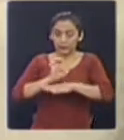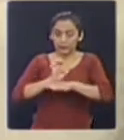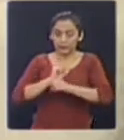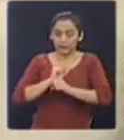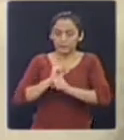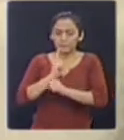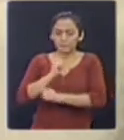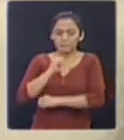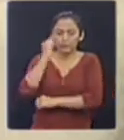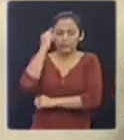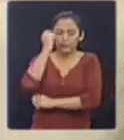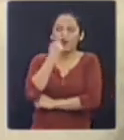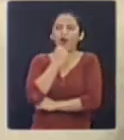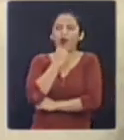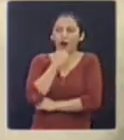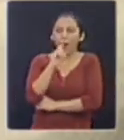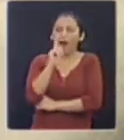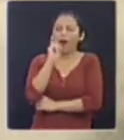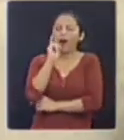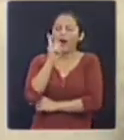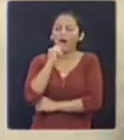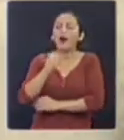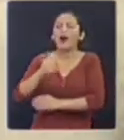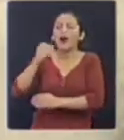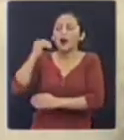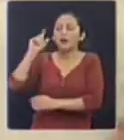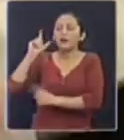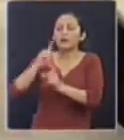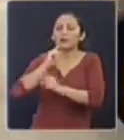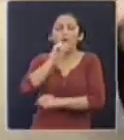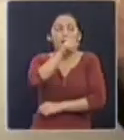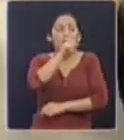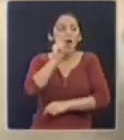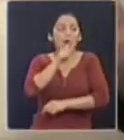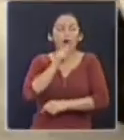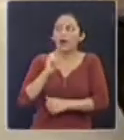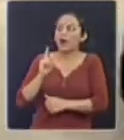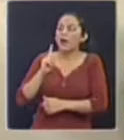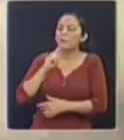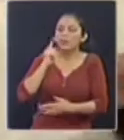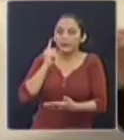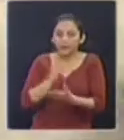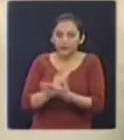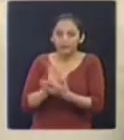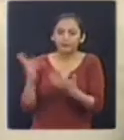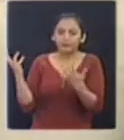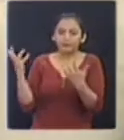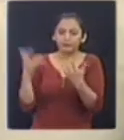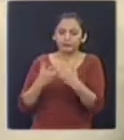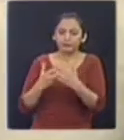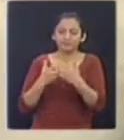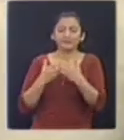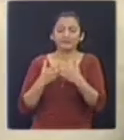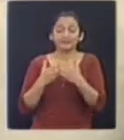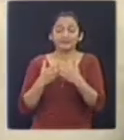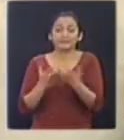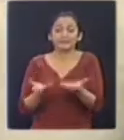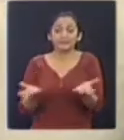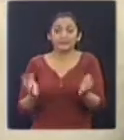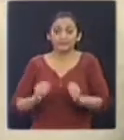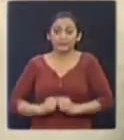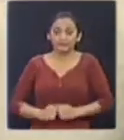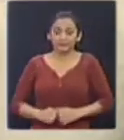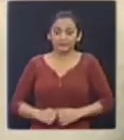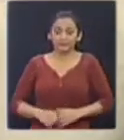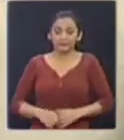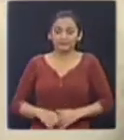que hace es confirmar aquello de lo que ya se tenía sospecha, es decir, de que hay sospechas muy serias sobre la actuación del vicepresidente en su